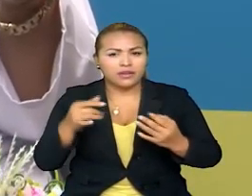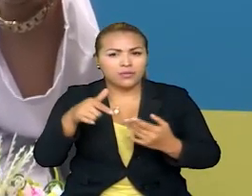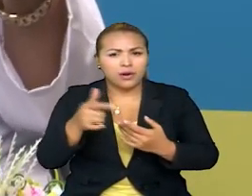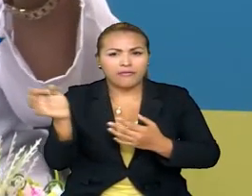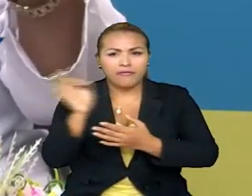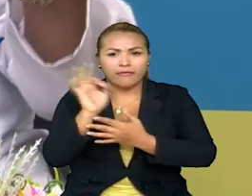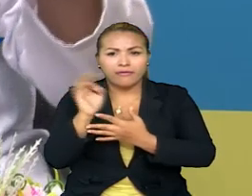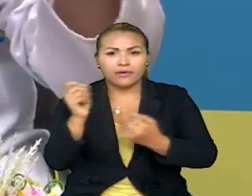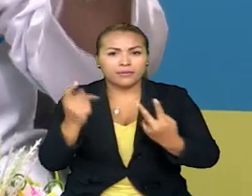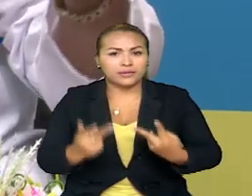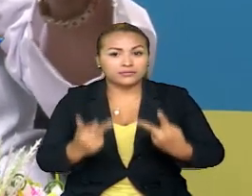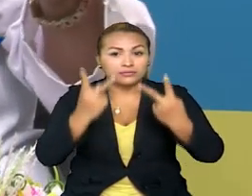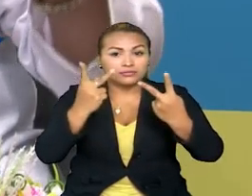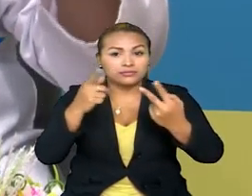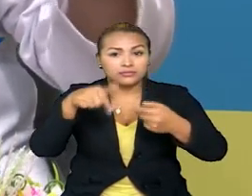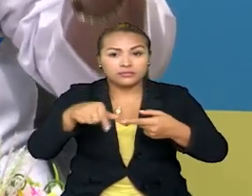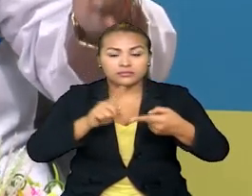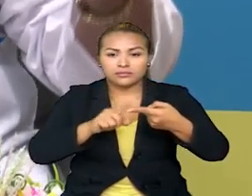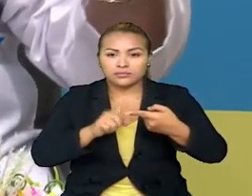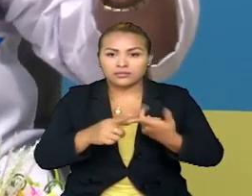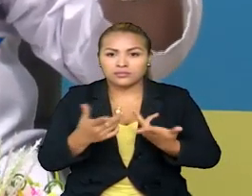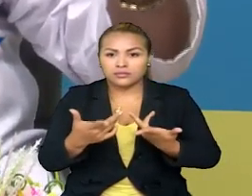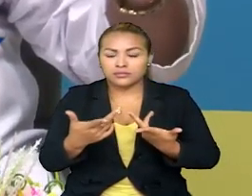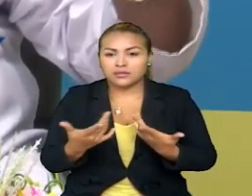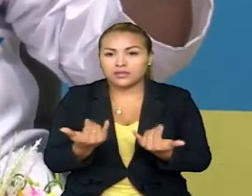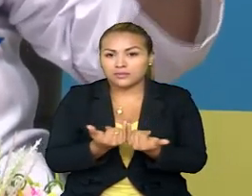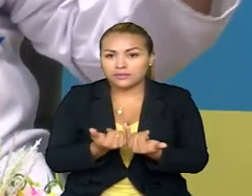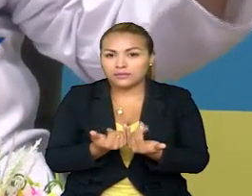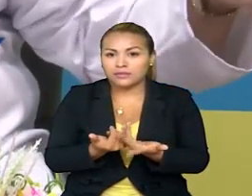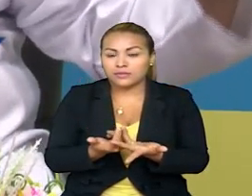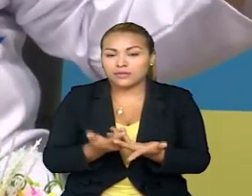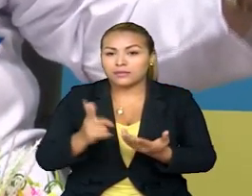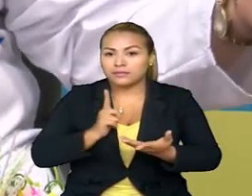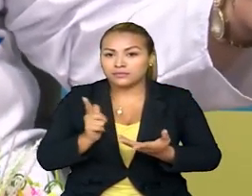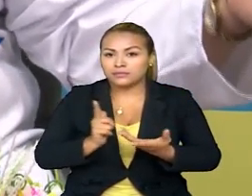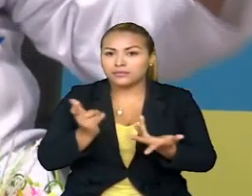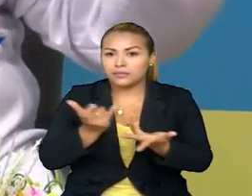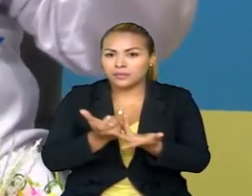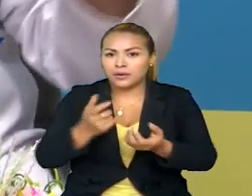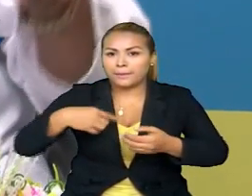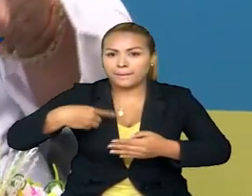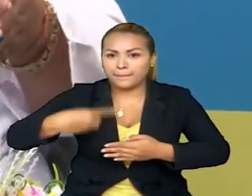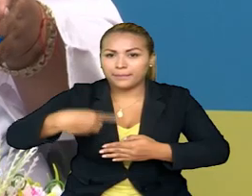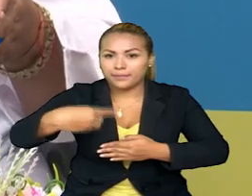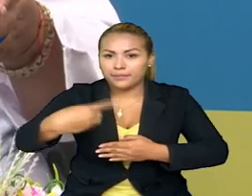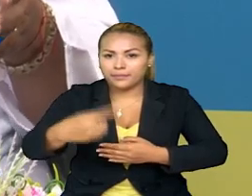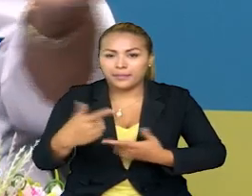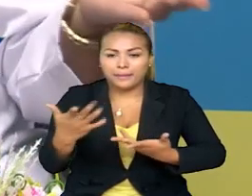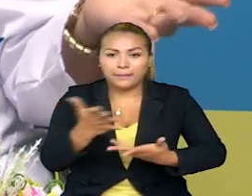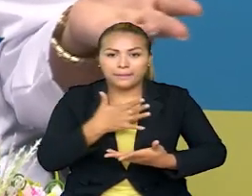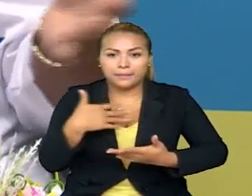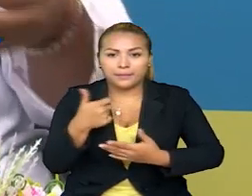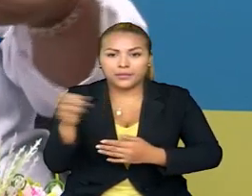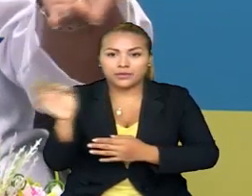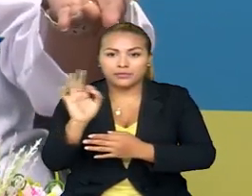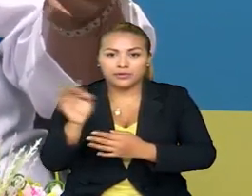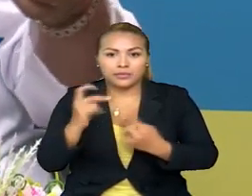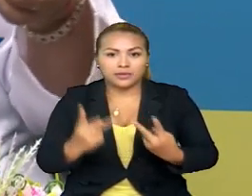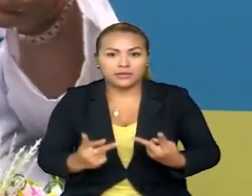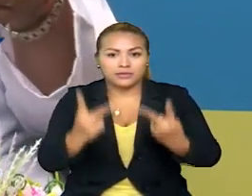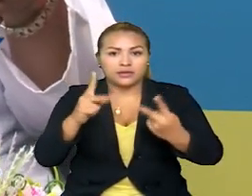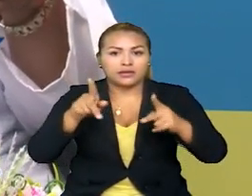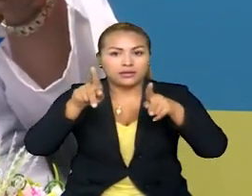celulares no son más que el que hábitos tomado en cuenta a diario para mejorar la calidad de vida de las personas del